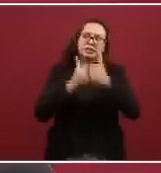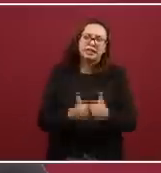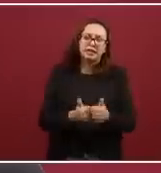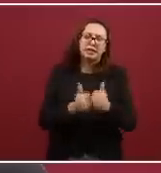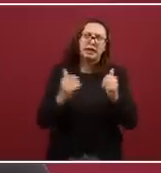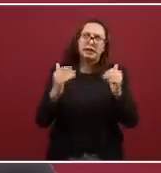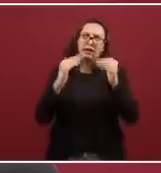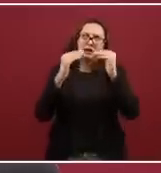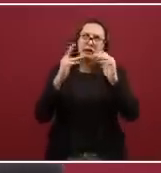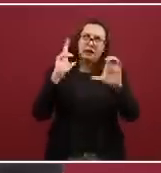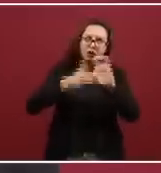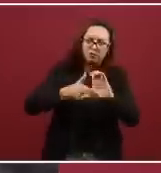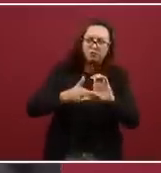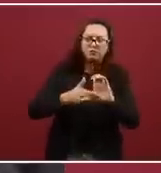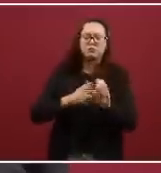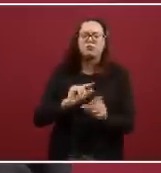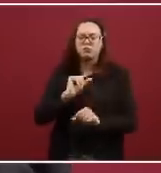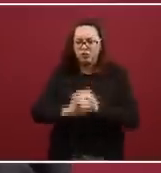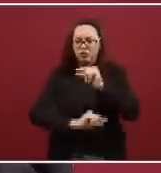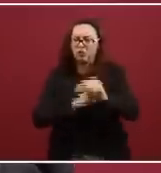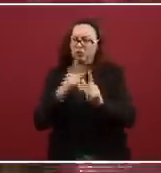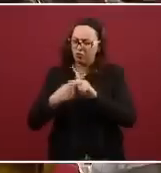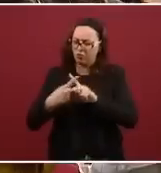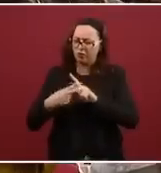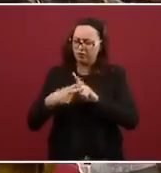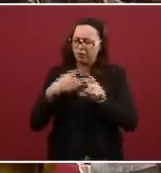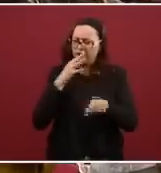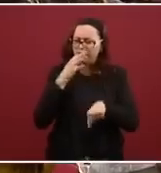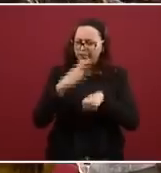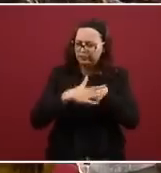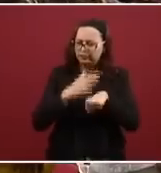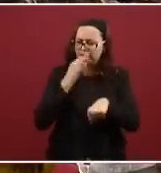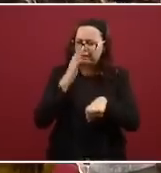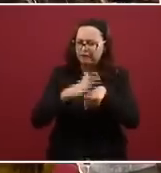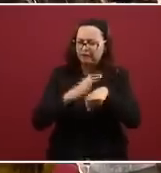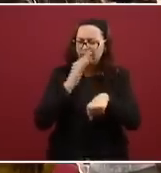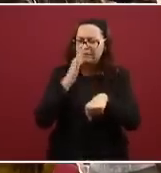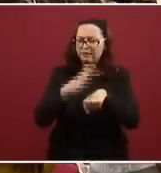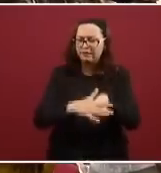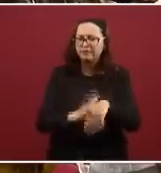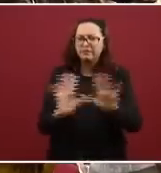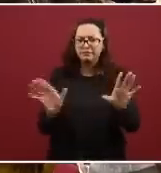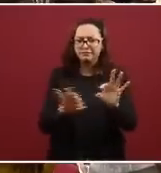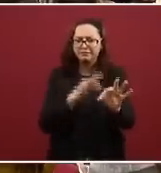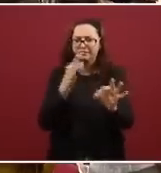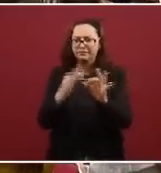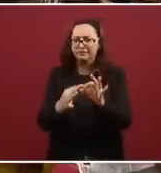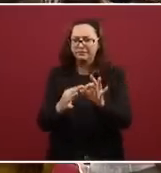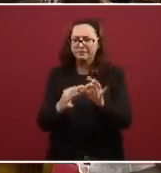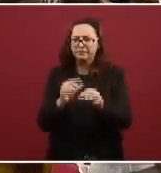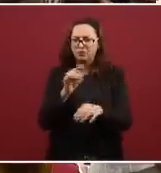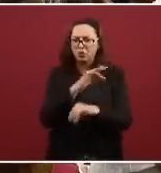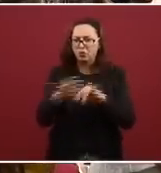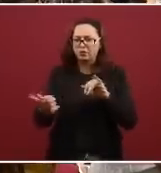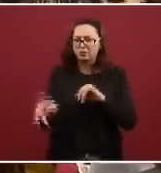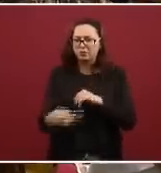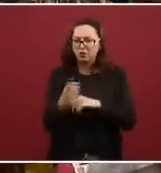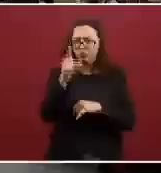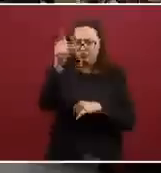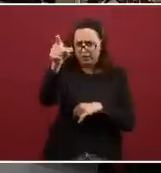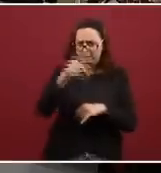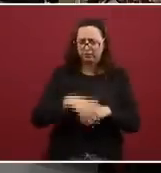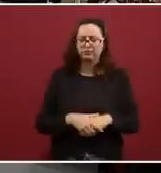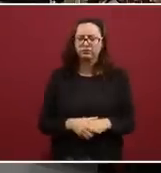este para méxico lo vamos a ir informando no se preocupan si les parece la última pregunta hay otras